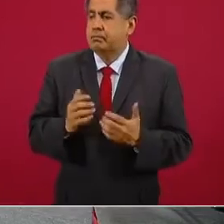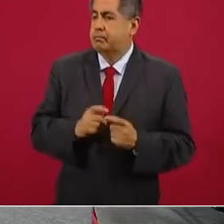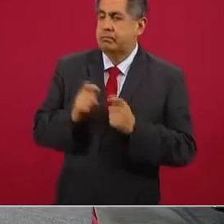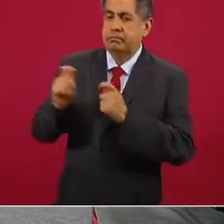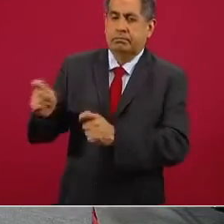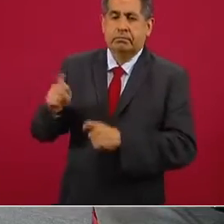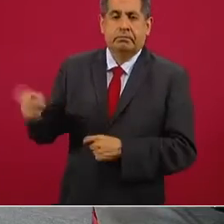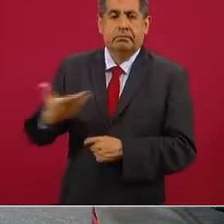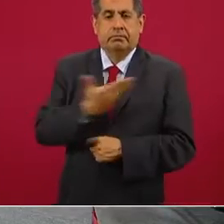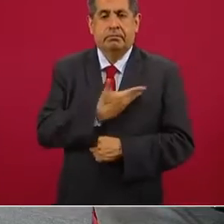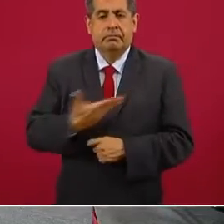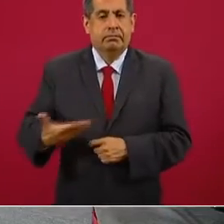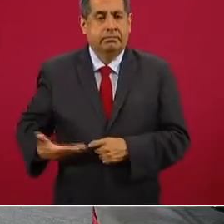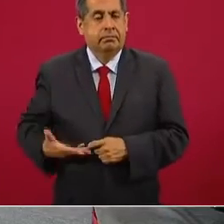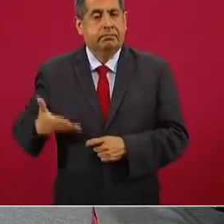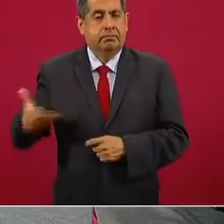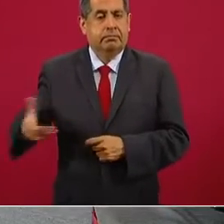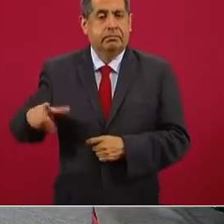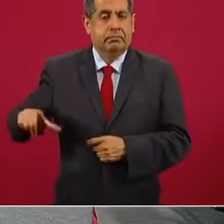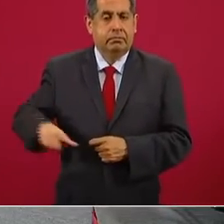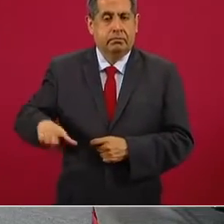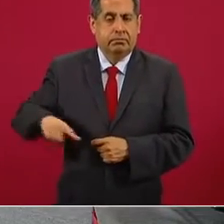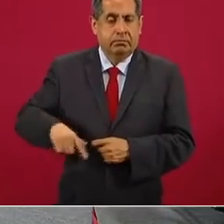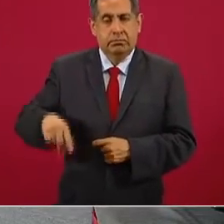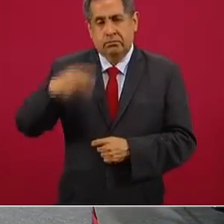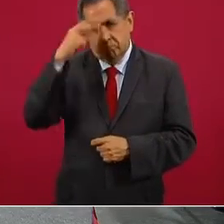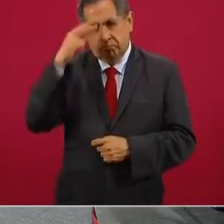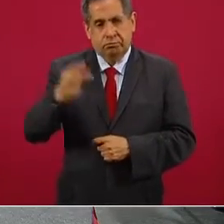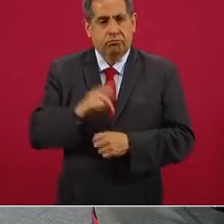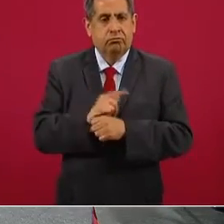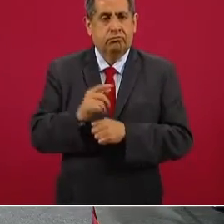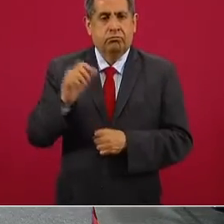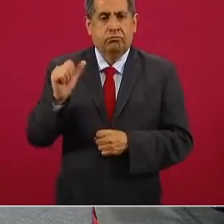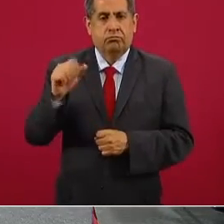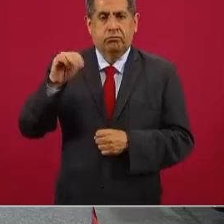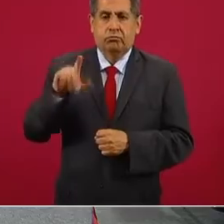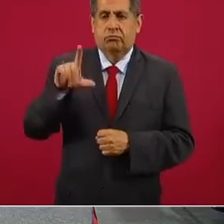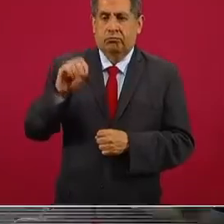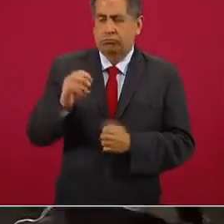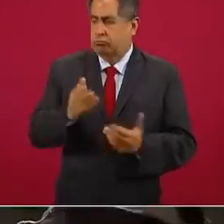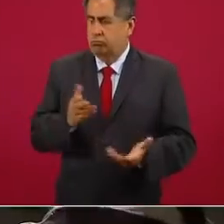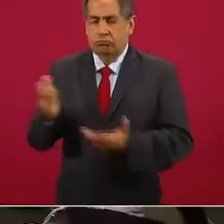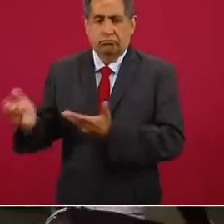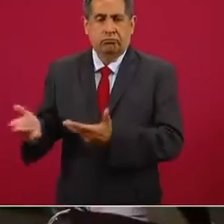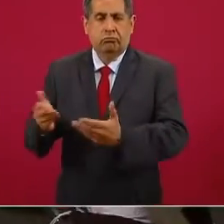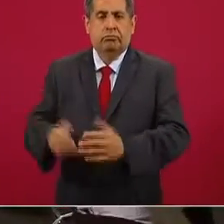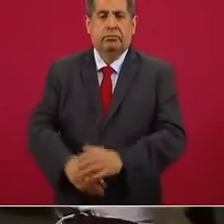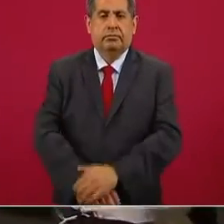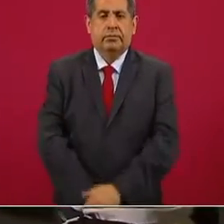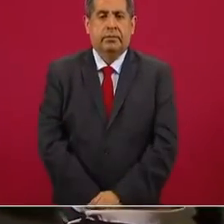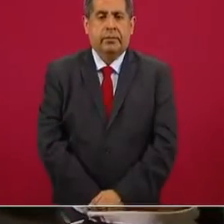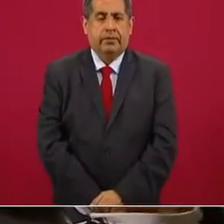palabra al presidente constitucional de los Estados Unidos Mexicanos, licenciado Andrés Manuel López Obrador.